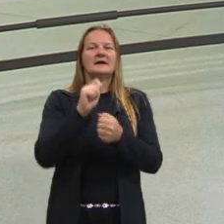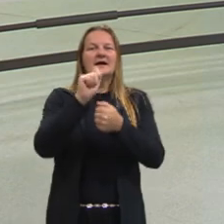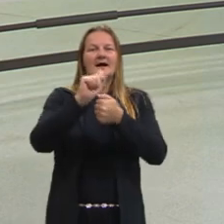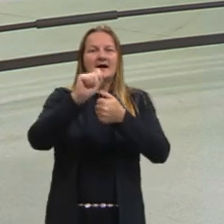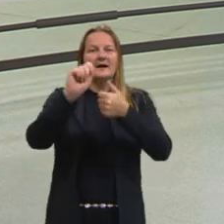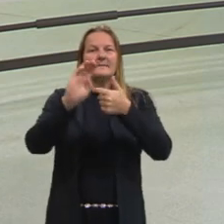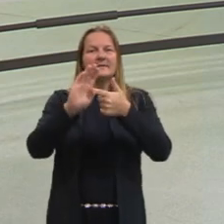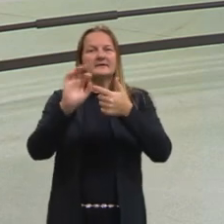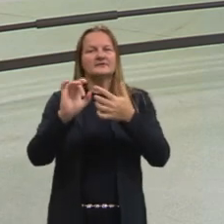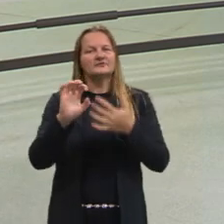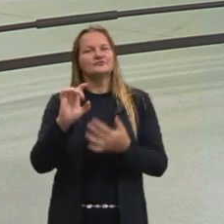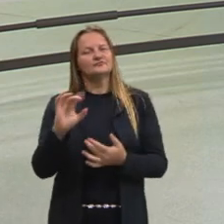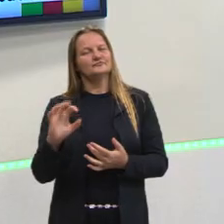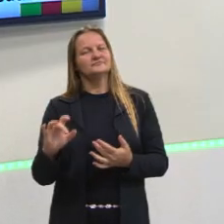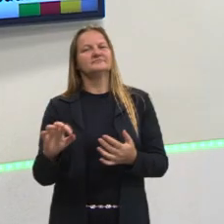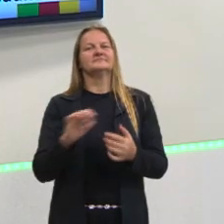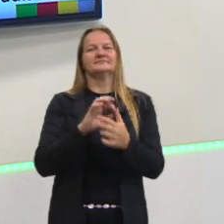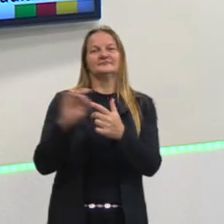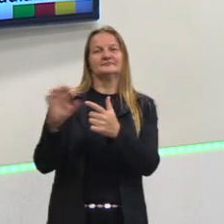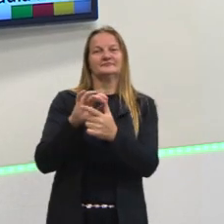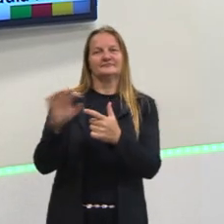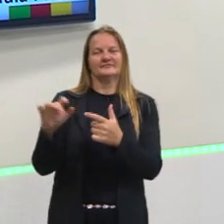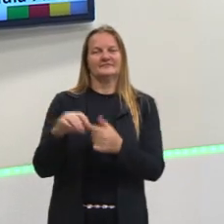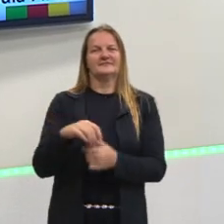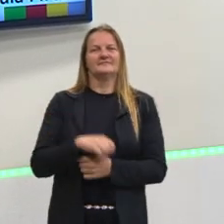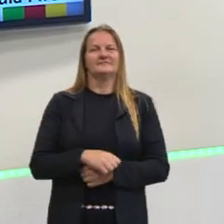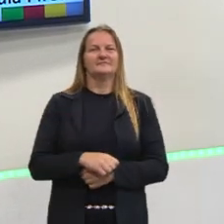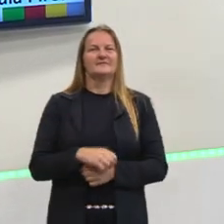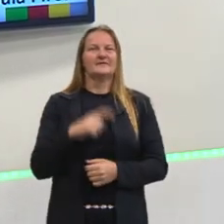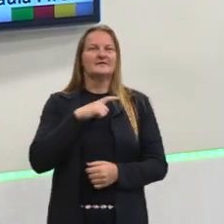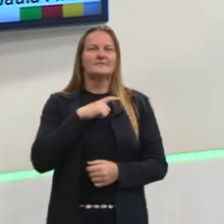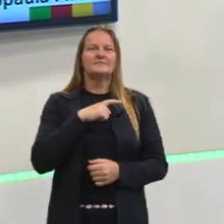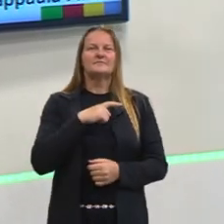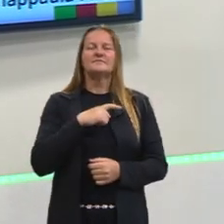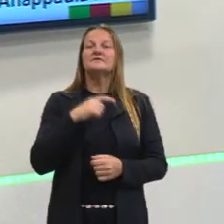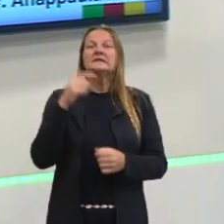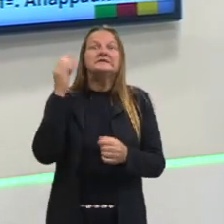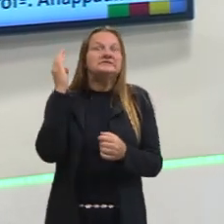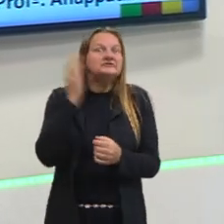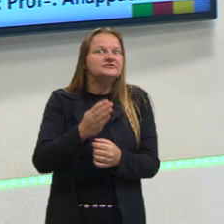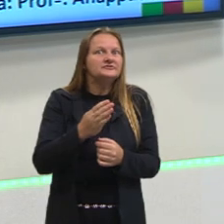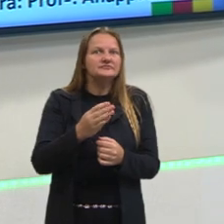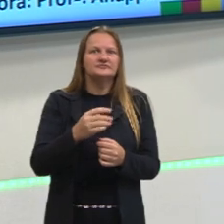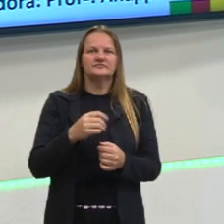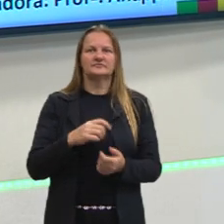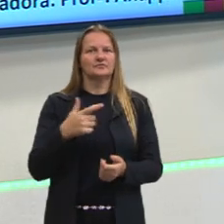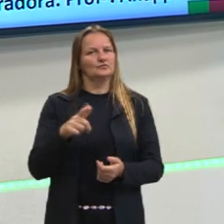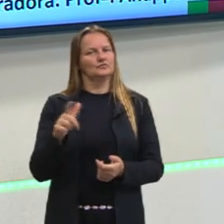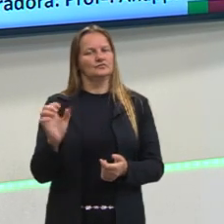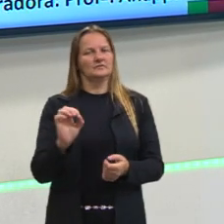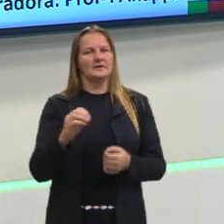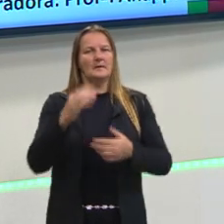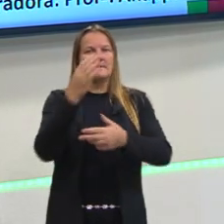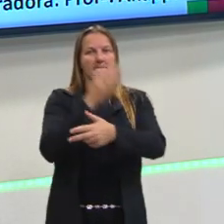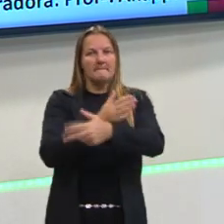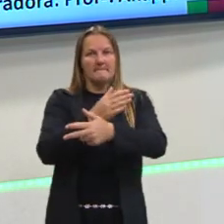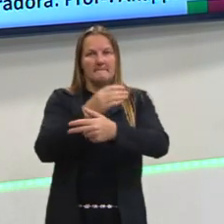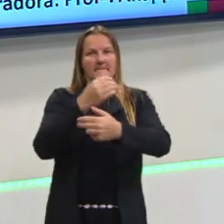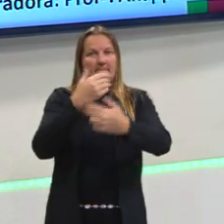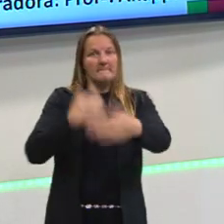Como comenté con ustedes en la aula pasada, sé que el alfabeto no cae directamente en la